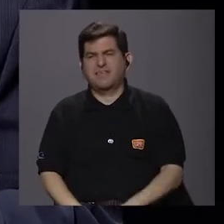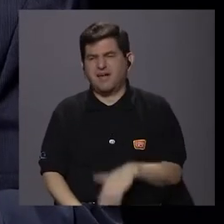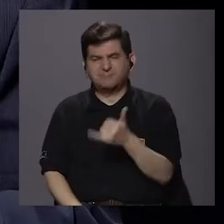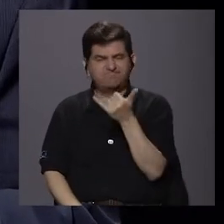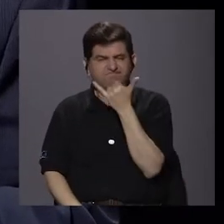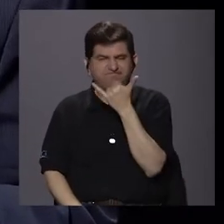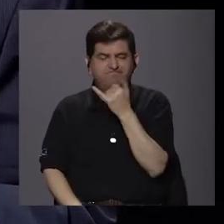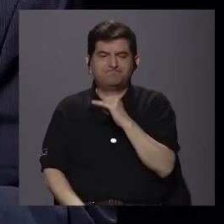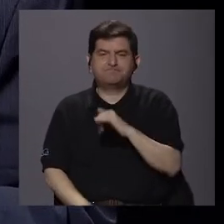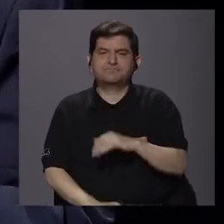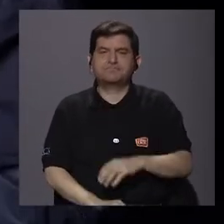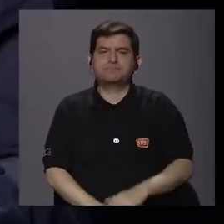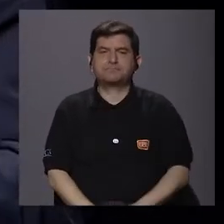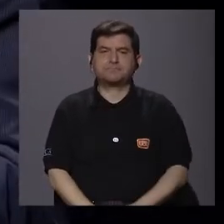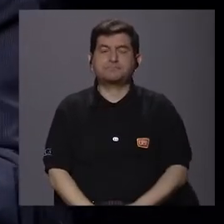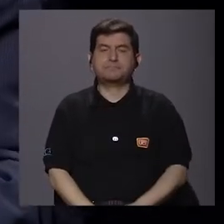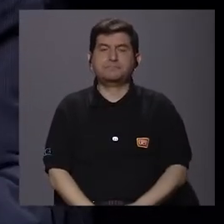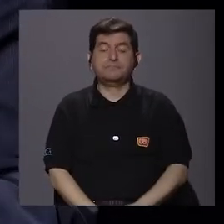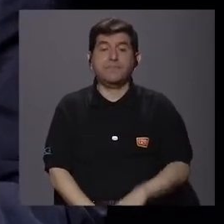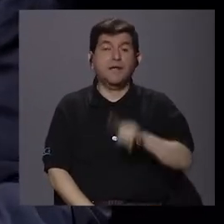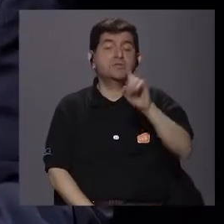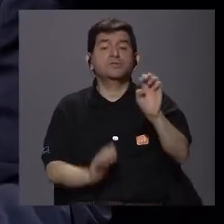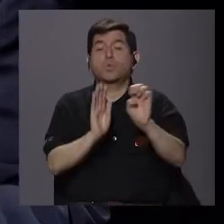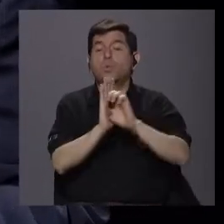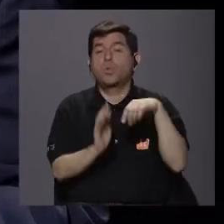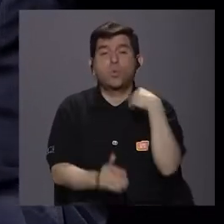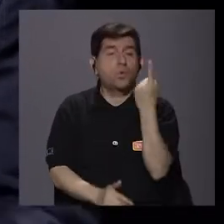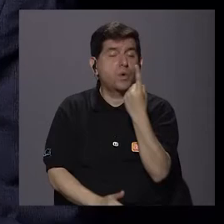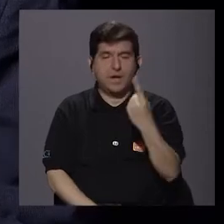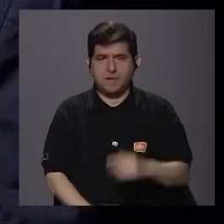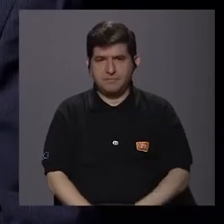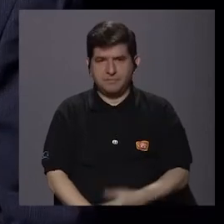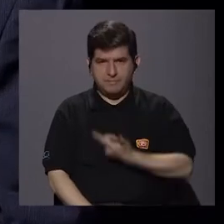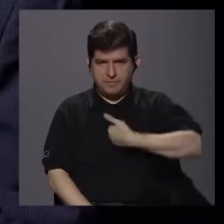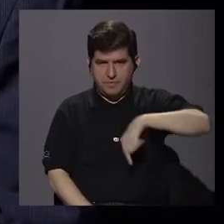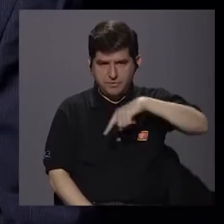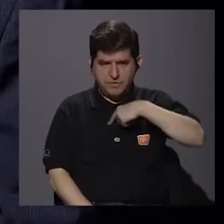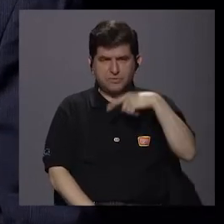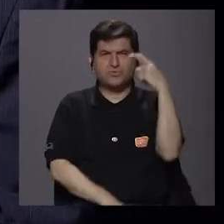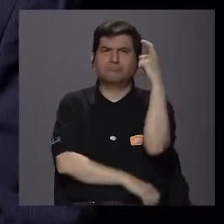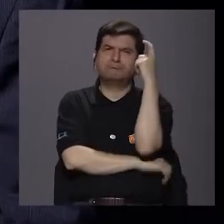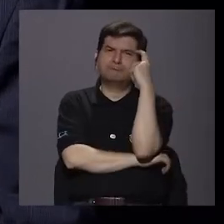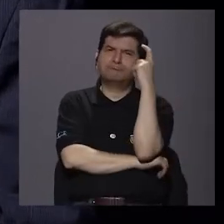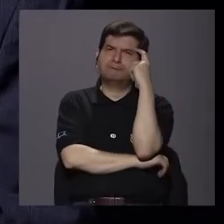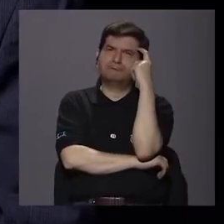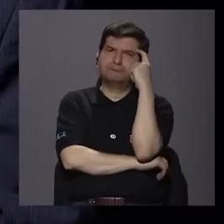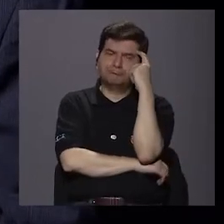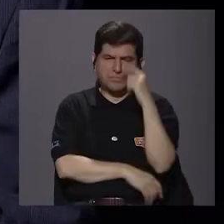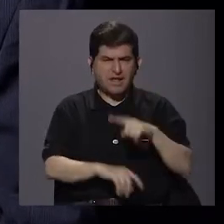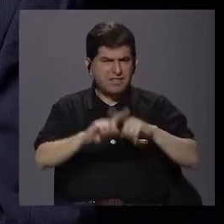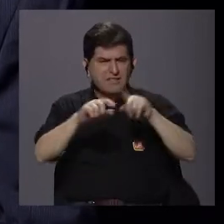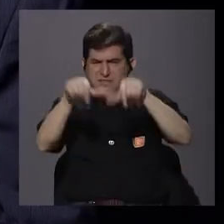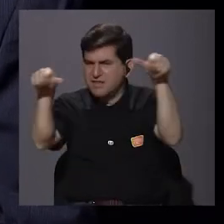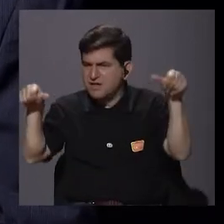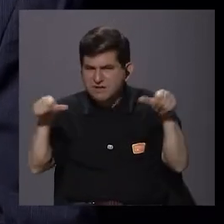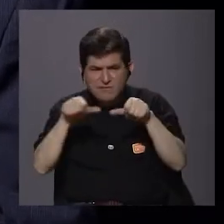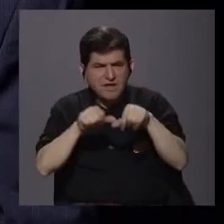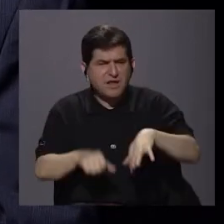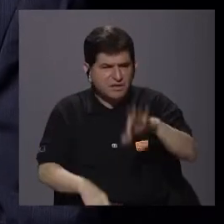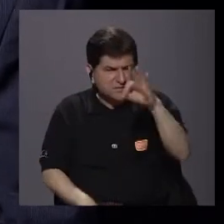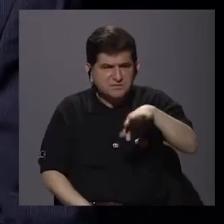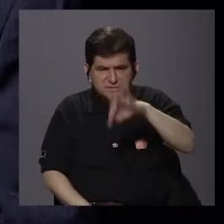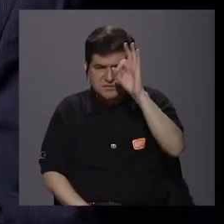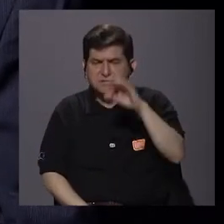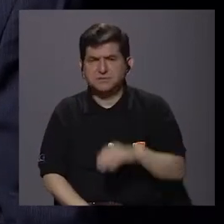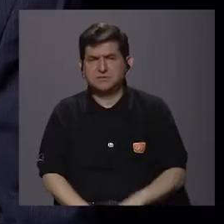fallando esto por citar un ejemplo yo creo que si nos sentamos a pensar encontramos muchos campos en los cuales